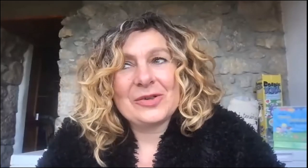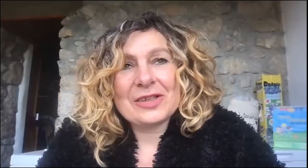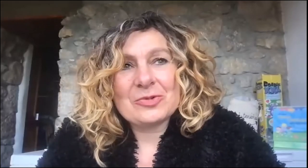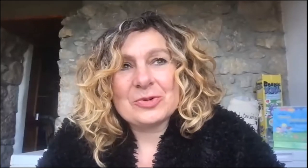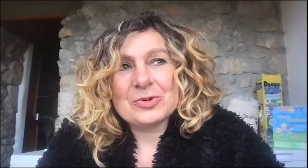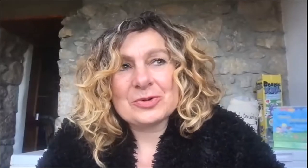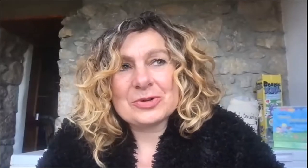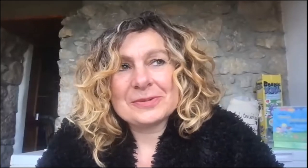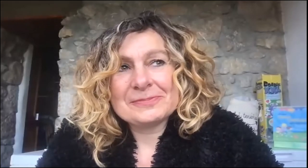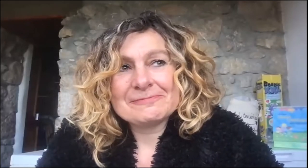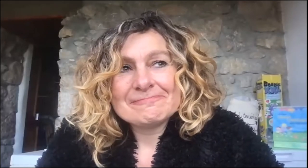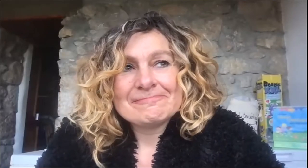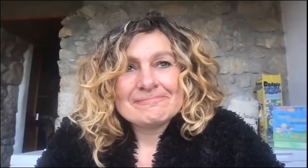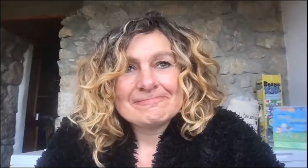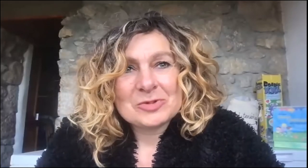en todas sus